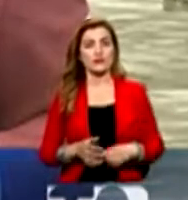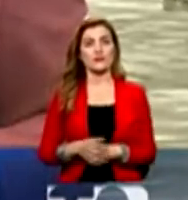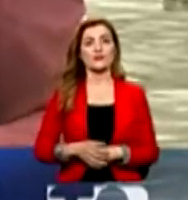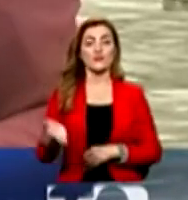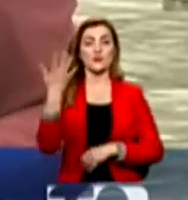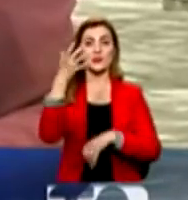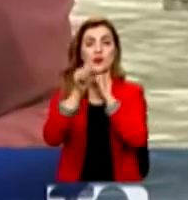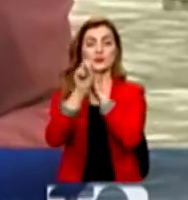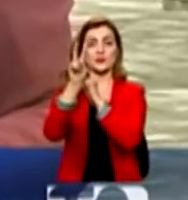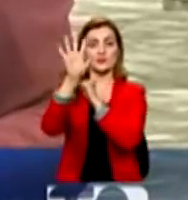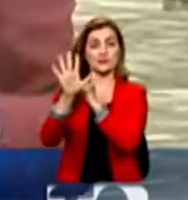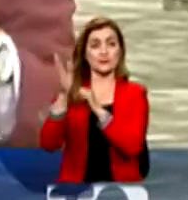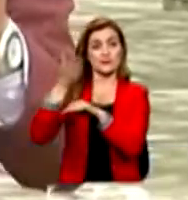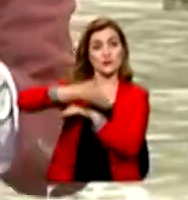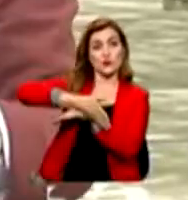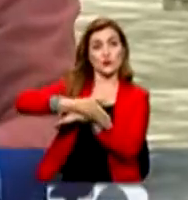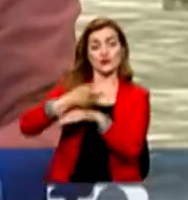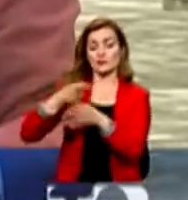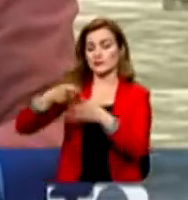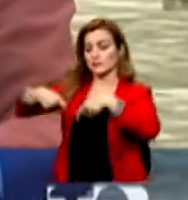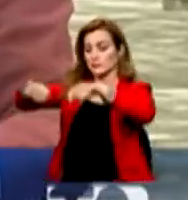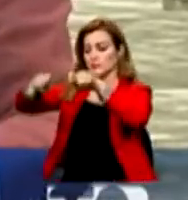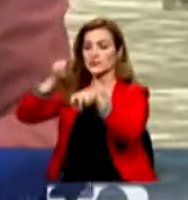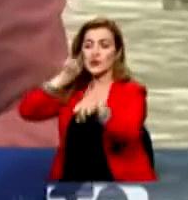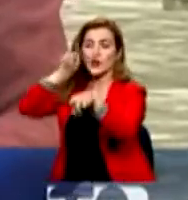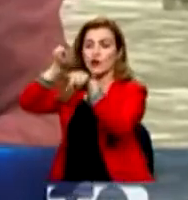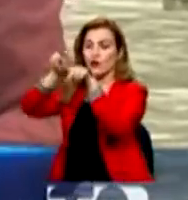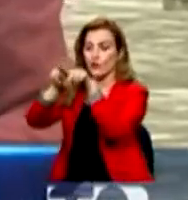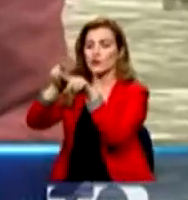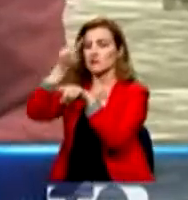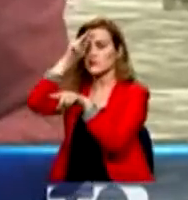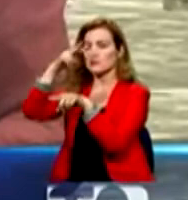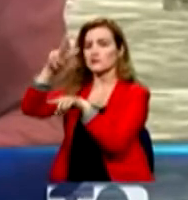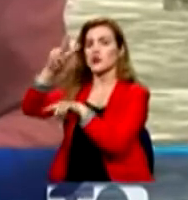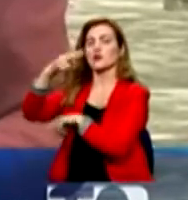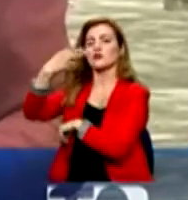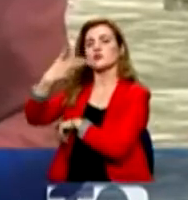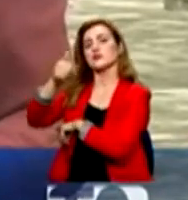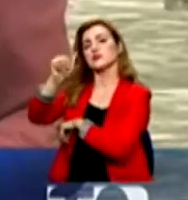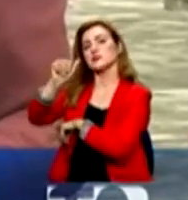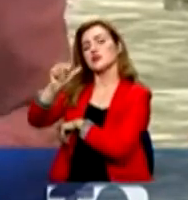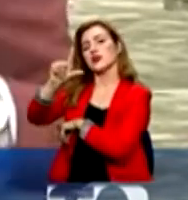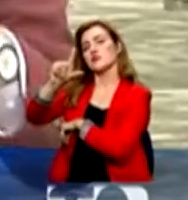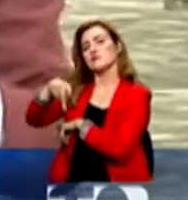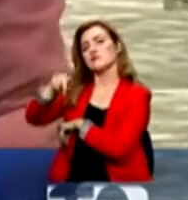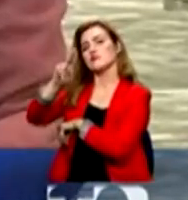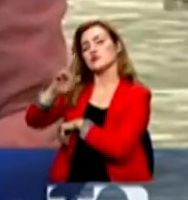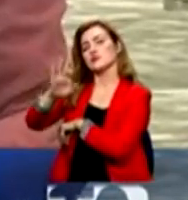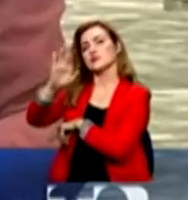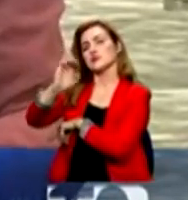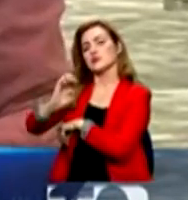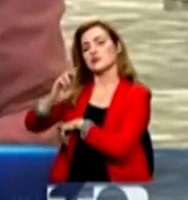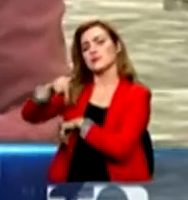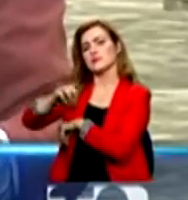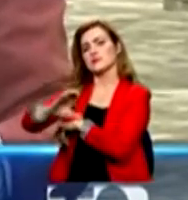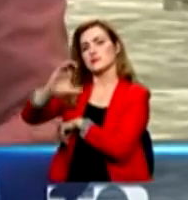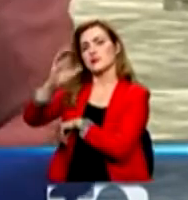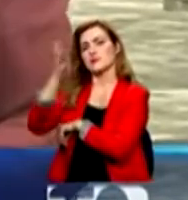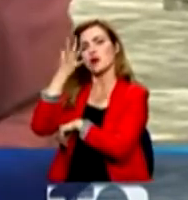25 años después de la firma del acuerdo de Chapultepec, a la que se adhirieron más de 70 estados